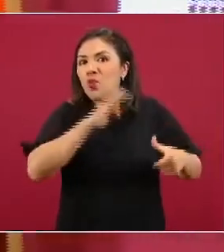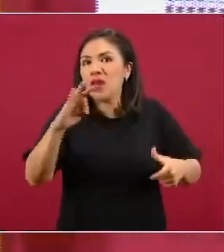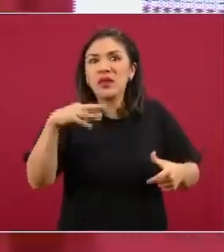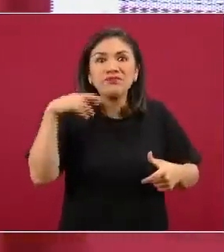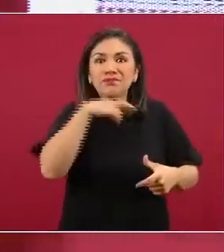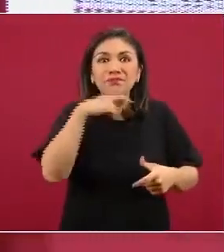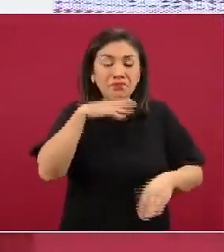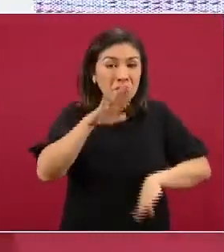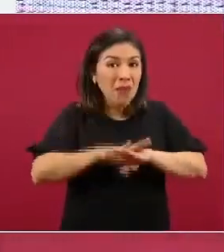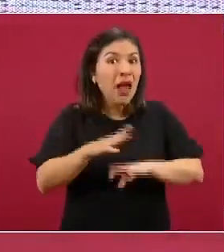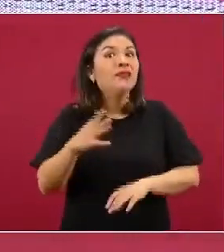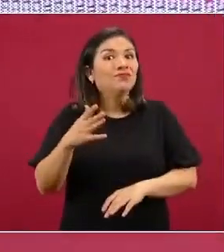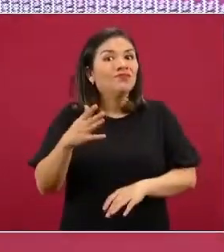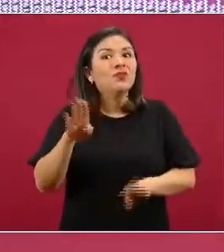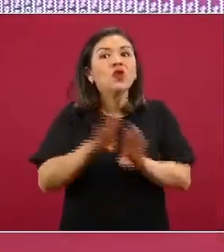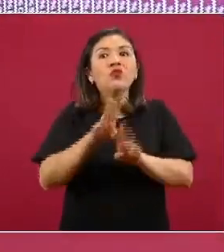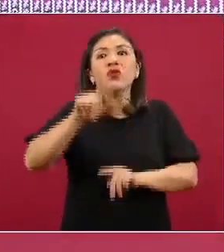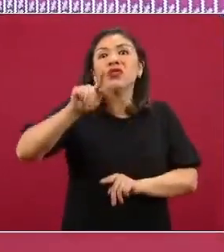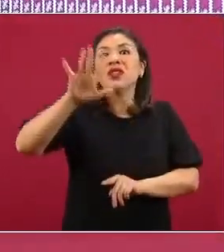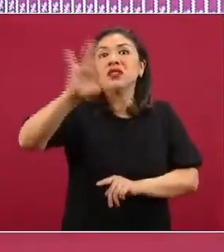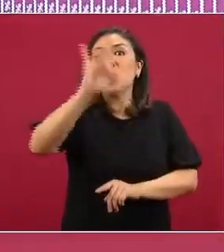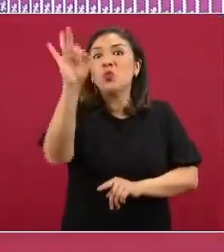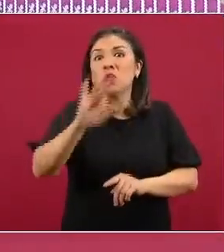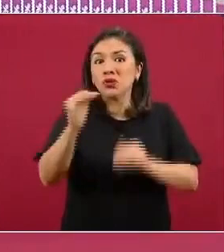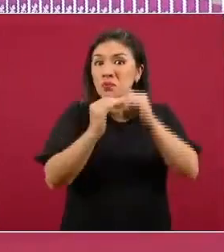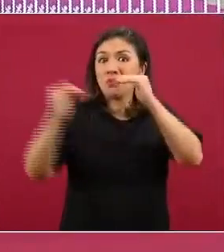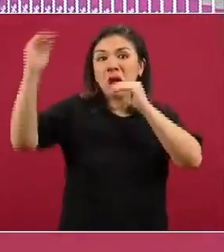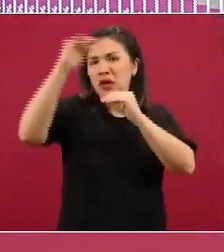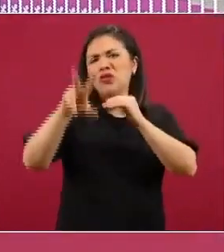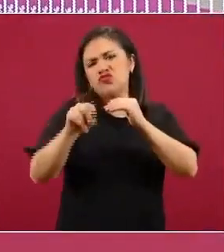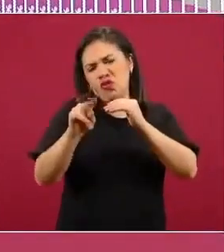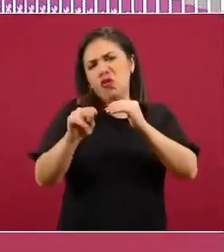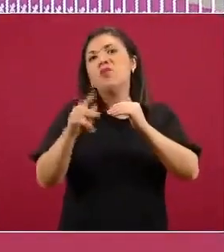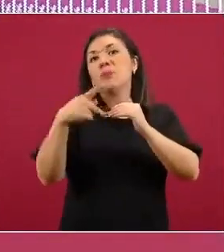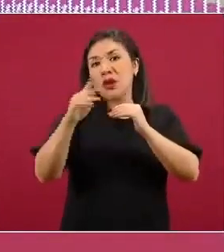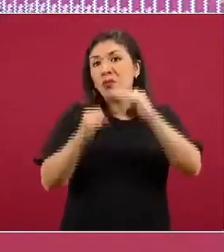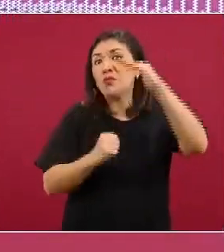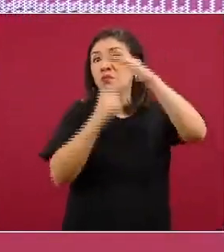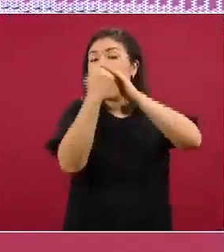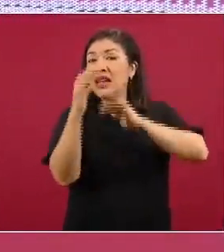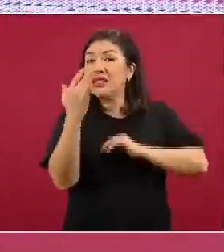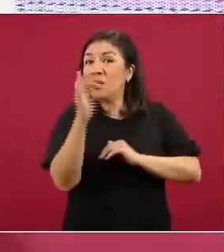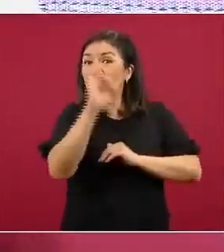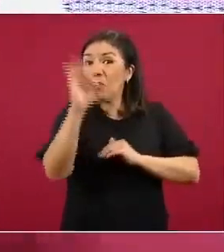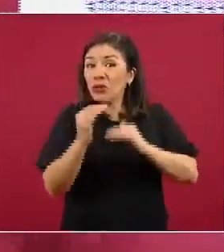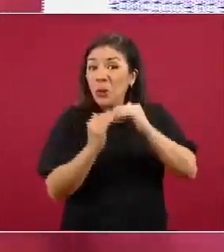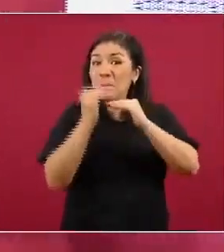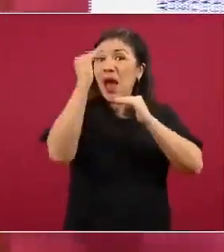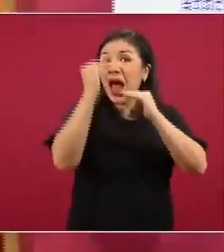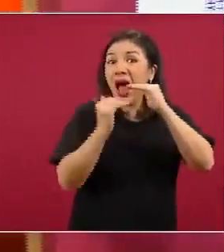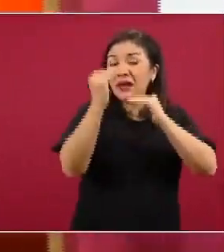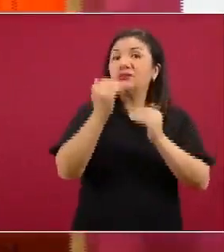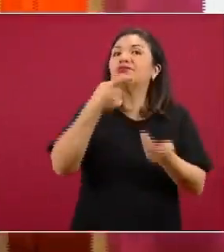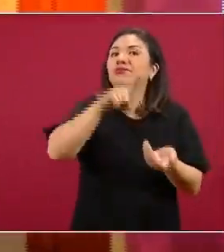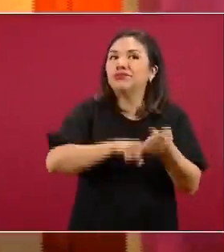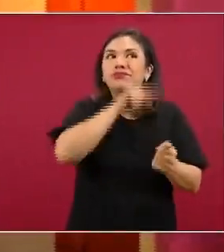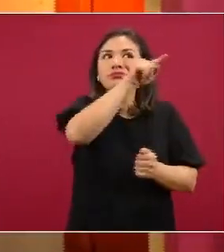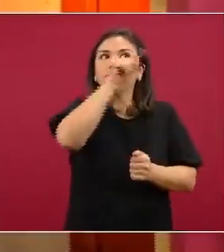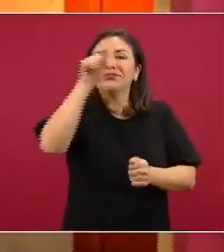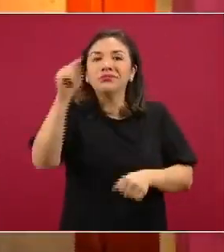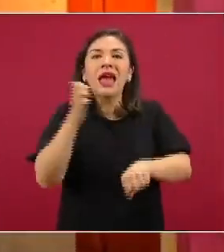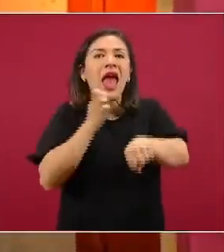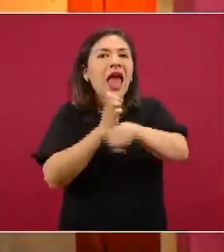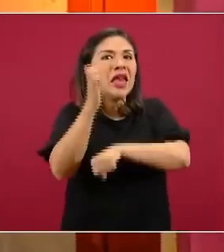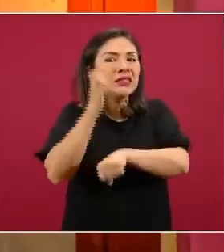de gran alerta, que son por arriba del 75%, pero ya al superar el 50% implica que las entidades